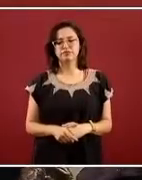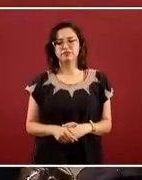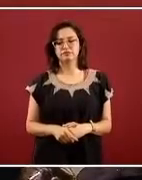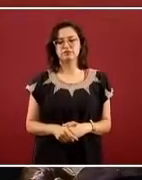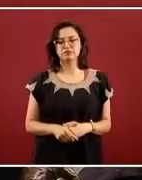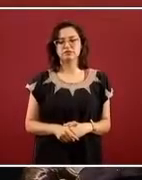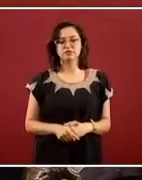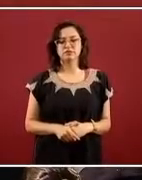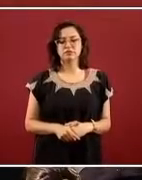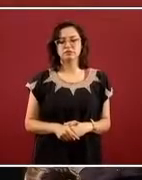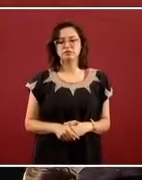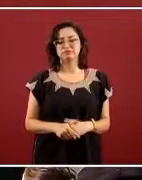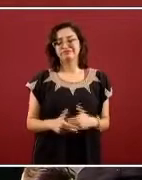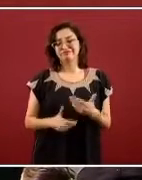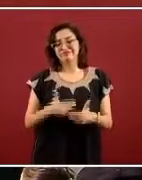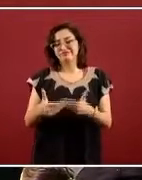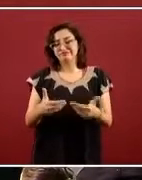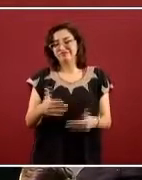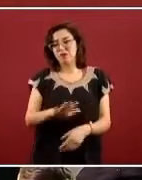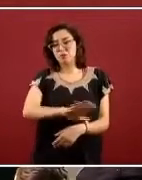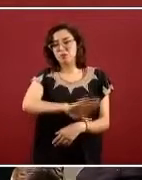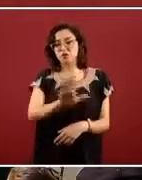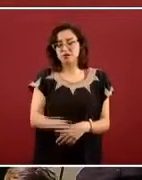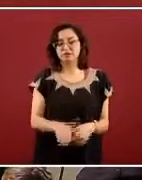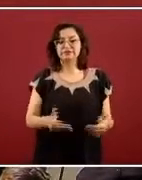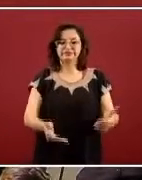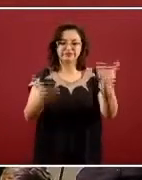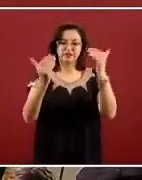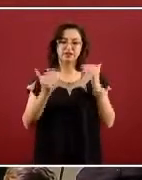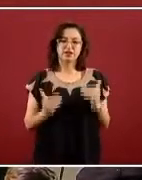producción de funciones. La siguiente, por favor.